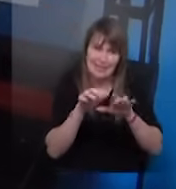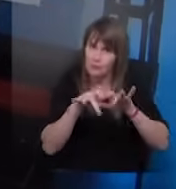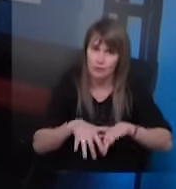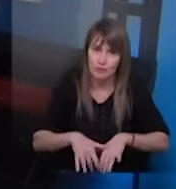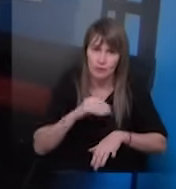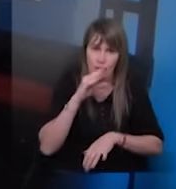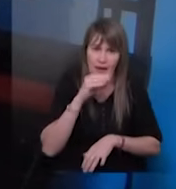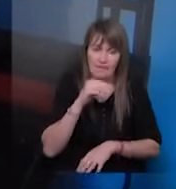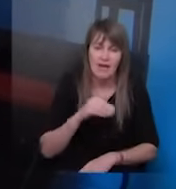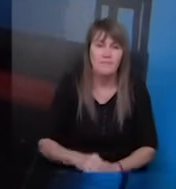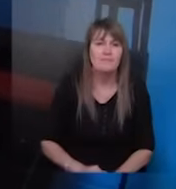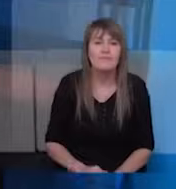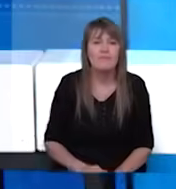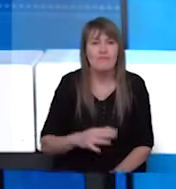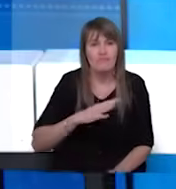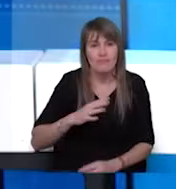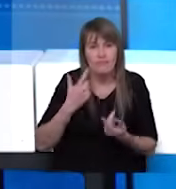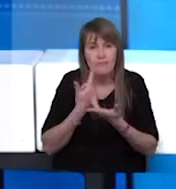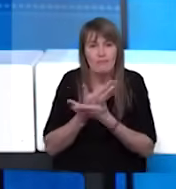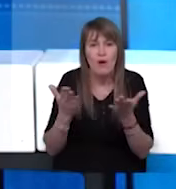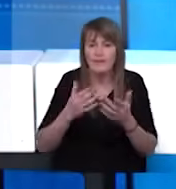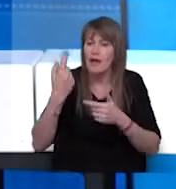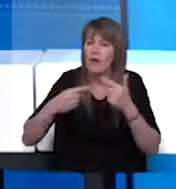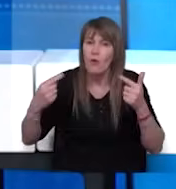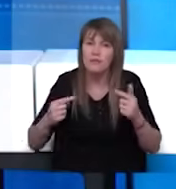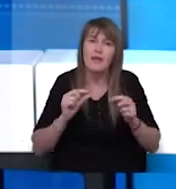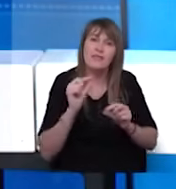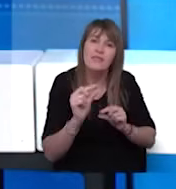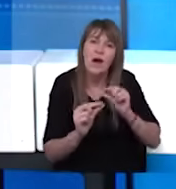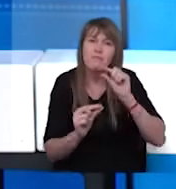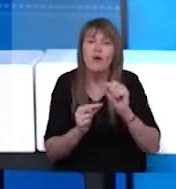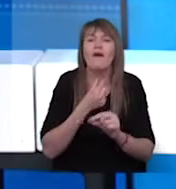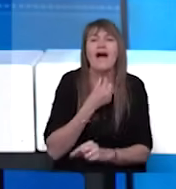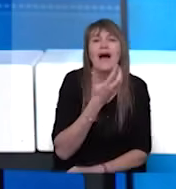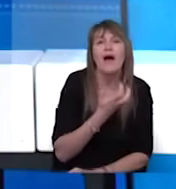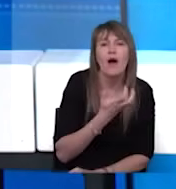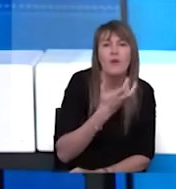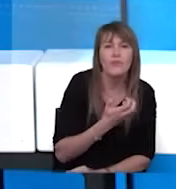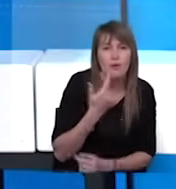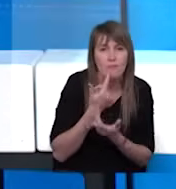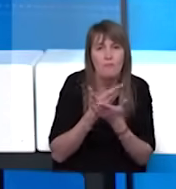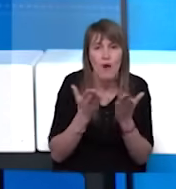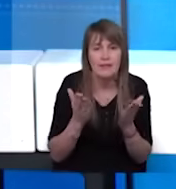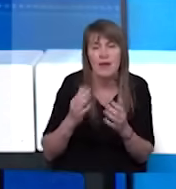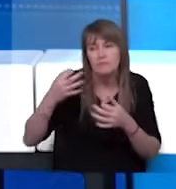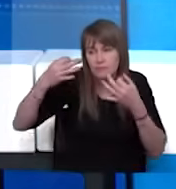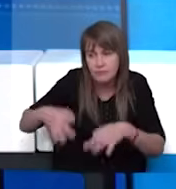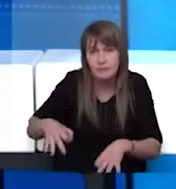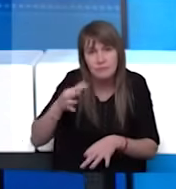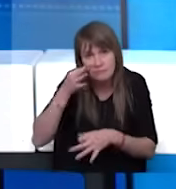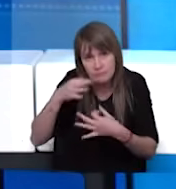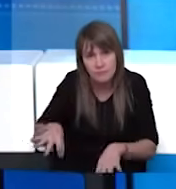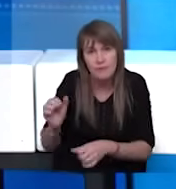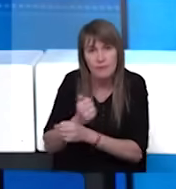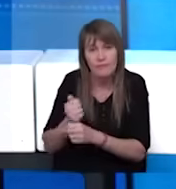adelante, ¿no? Tenemos material para compartir en este programa, vamos a seguir compartiéndolo de a poquito, esos audios, y uno de los que confirmó que la voz era de Bardesio, como